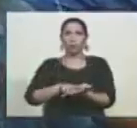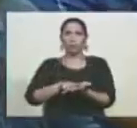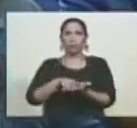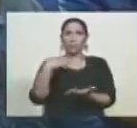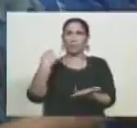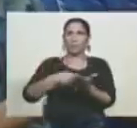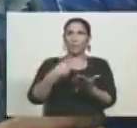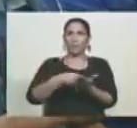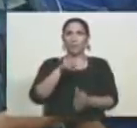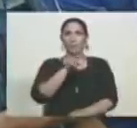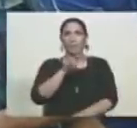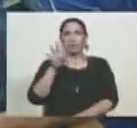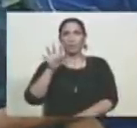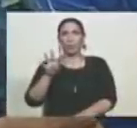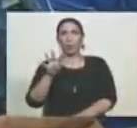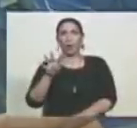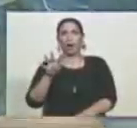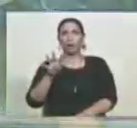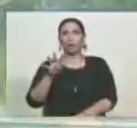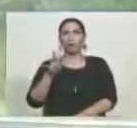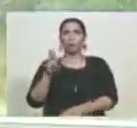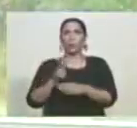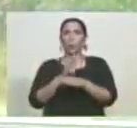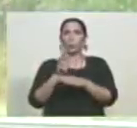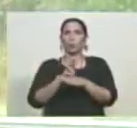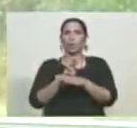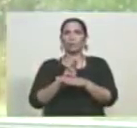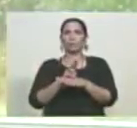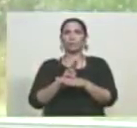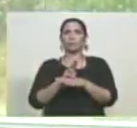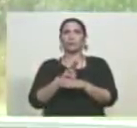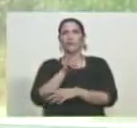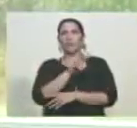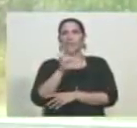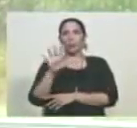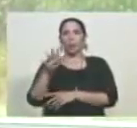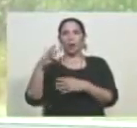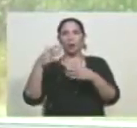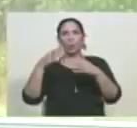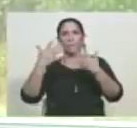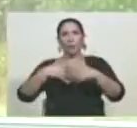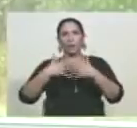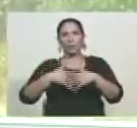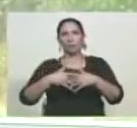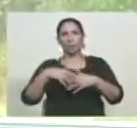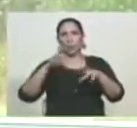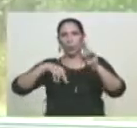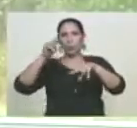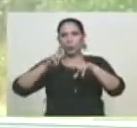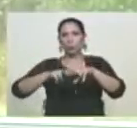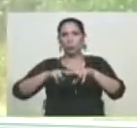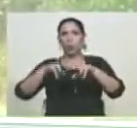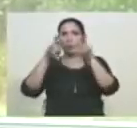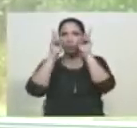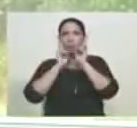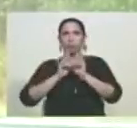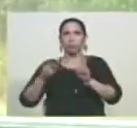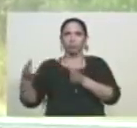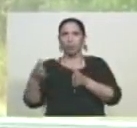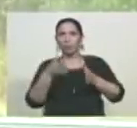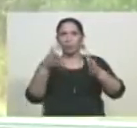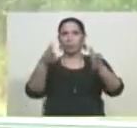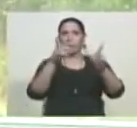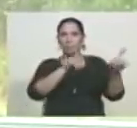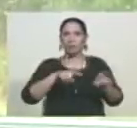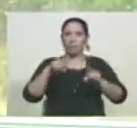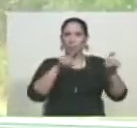financiar 24 unidades de mecanización y siembra y 24 baterías de línea amarilla para la construcción y mantenimiento de vialidad agrícola para los